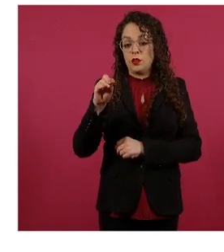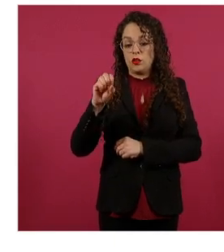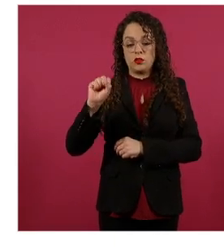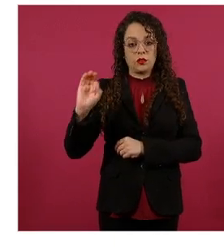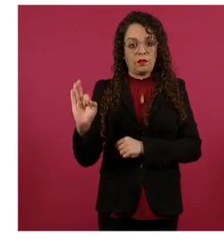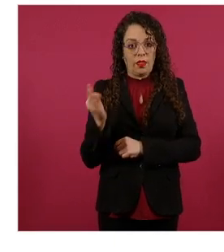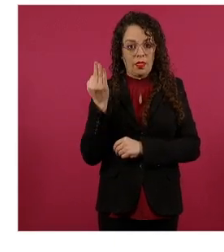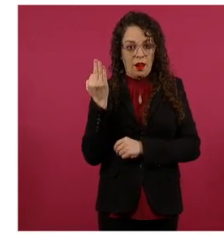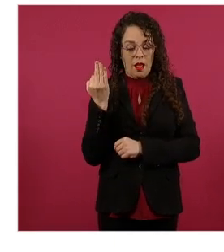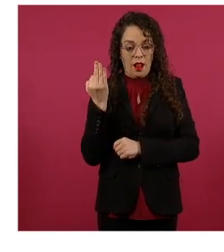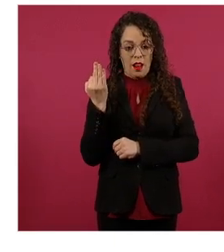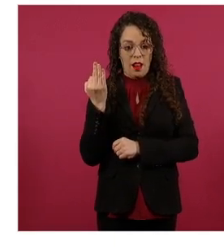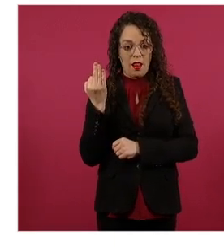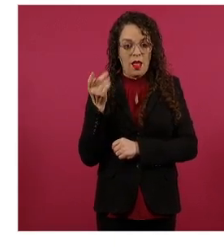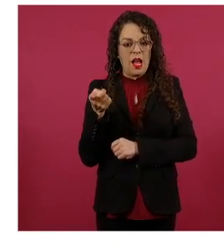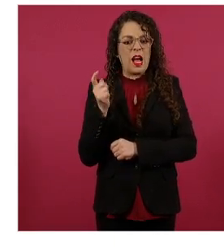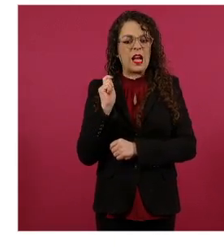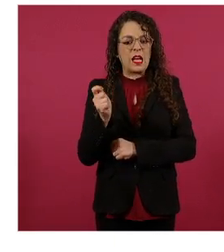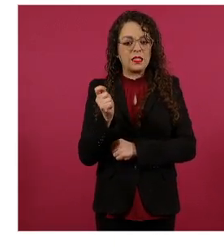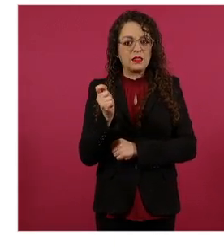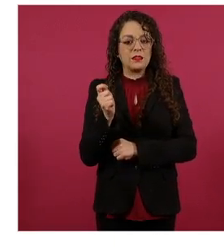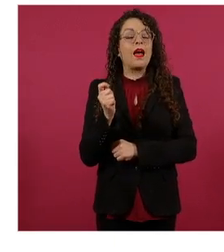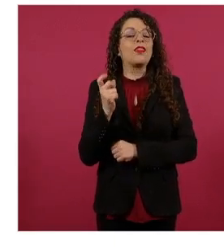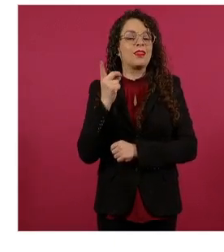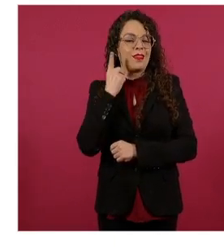este es para diputado federal